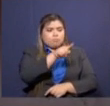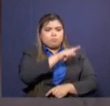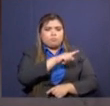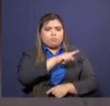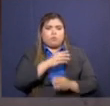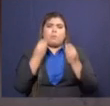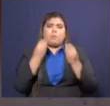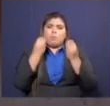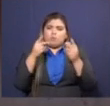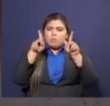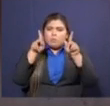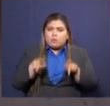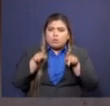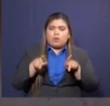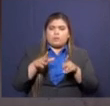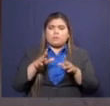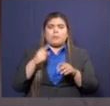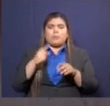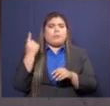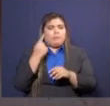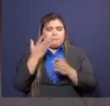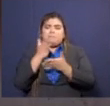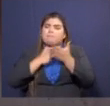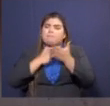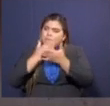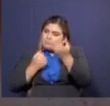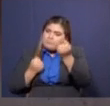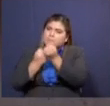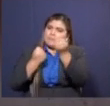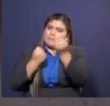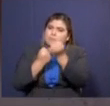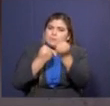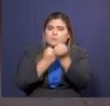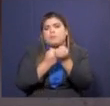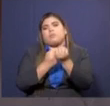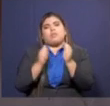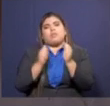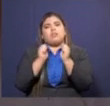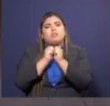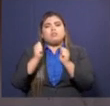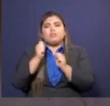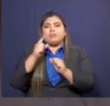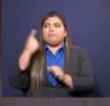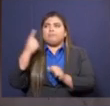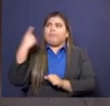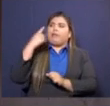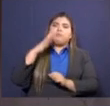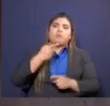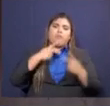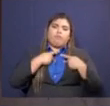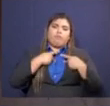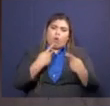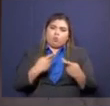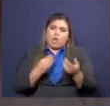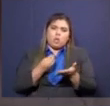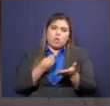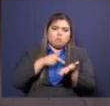ley para aportar al Plan Panamá Solidario. De igual